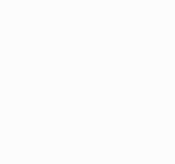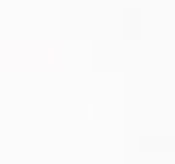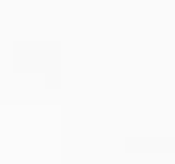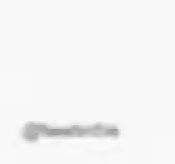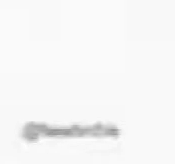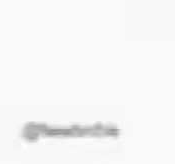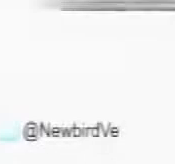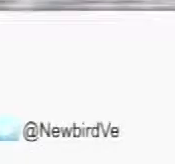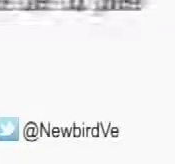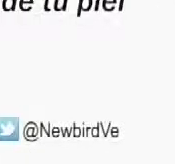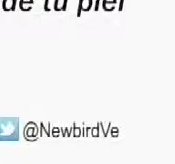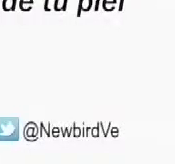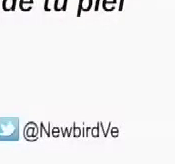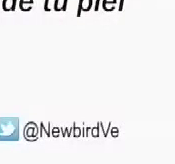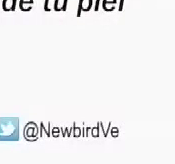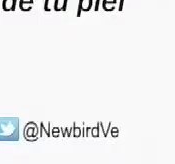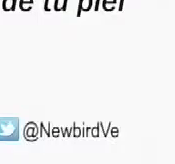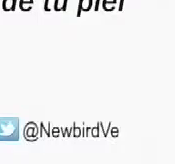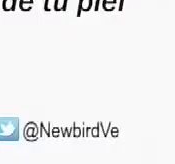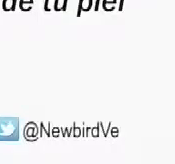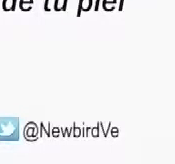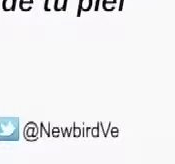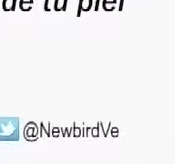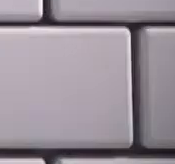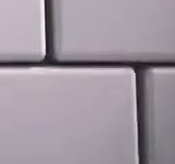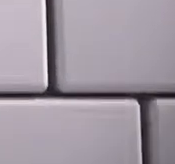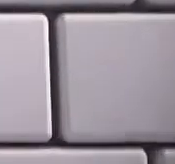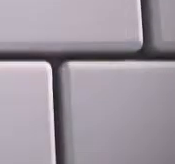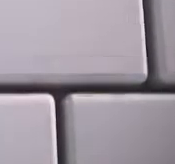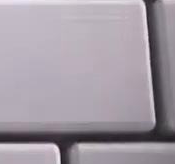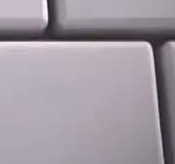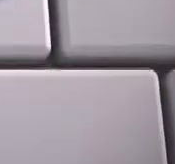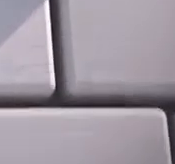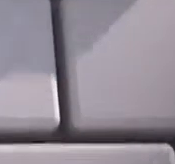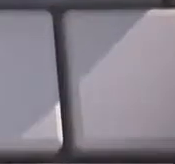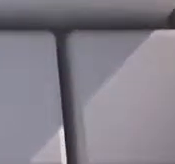New Beard, pura piel, parte de tu piel.